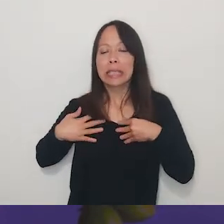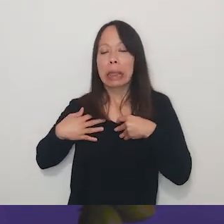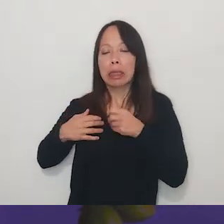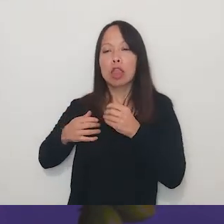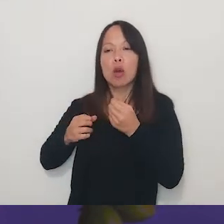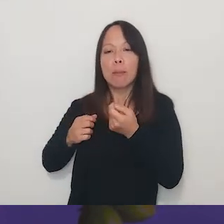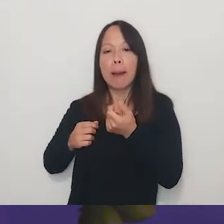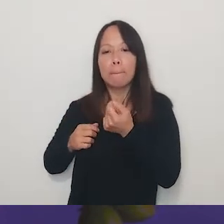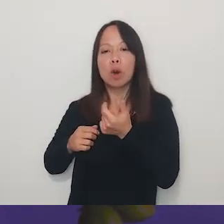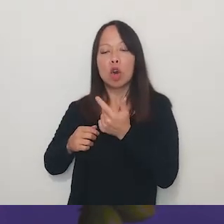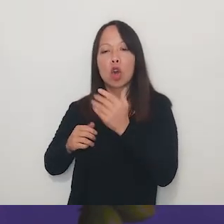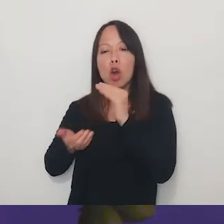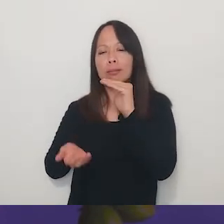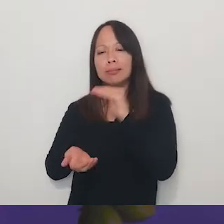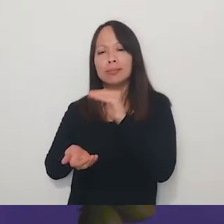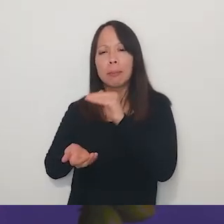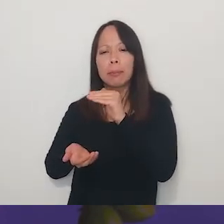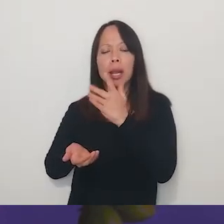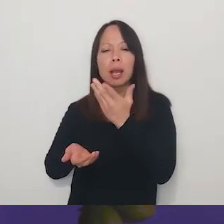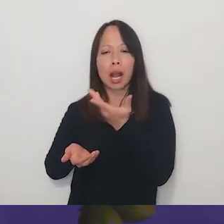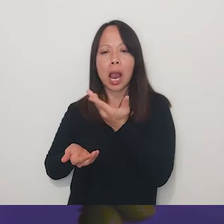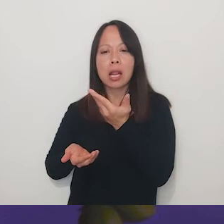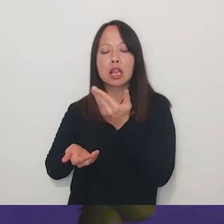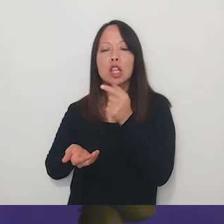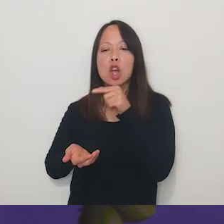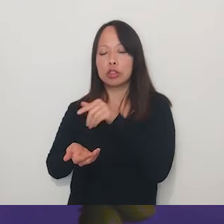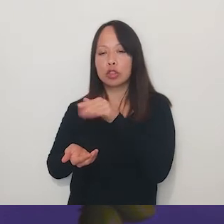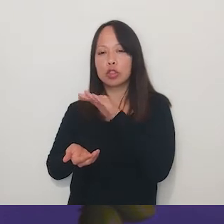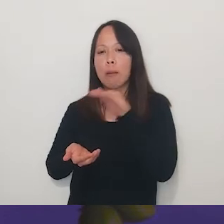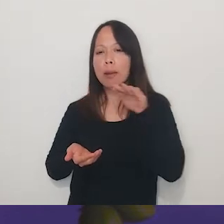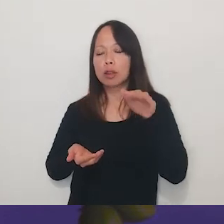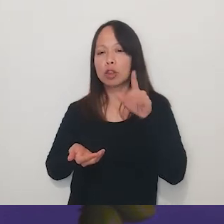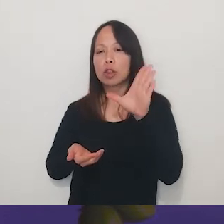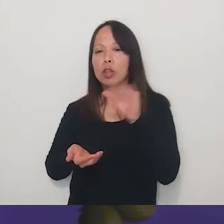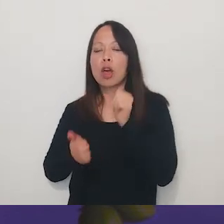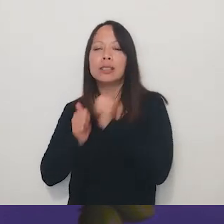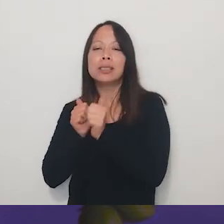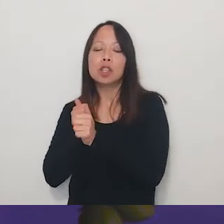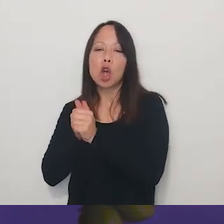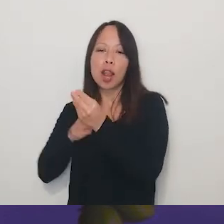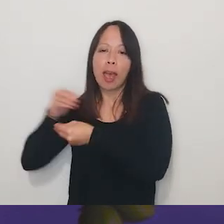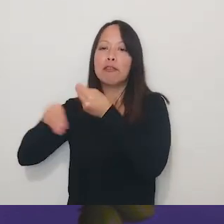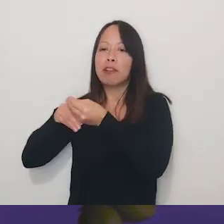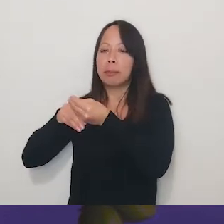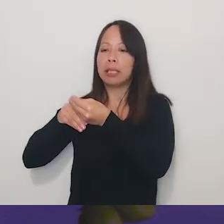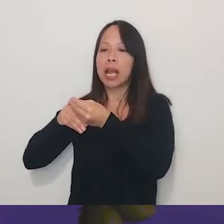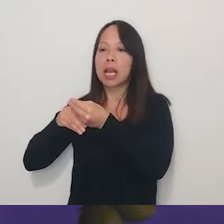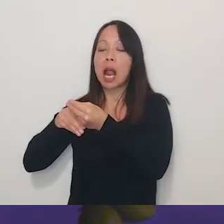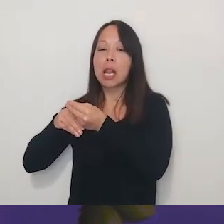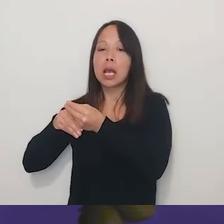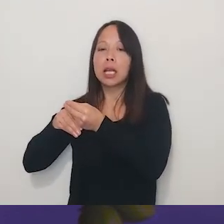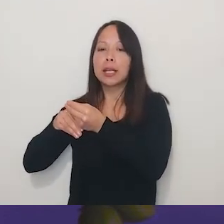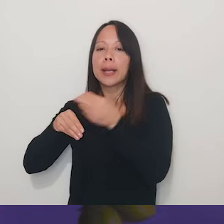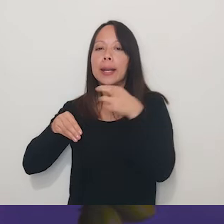más leves. Mis pacientes tenían muy baja talla, o sea, eran severos en la afectación, y había historia familiar por los dos lados de